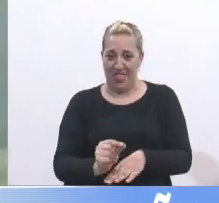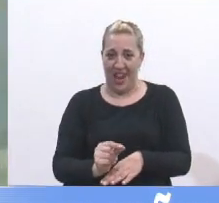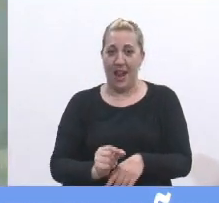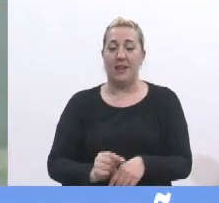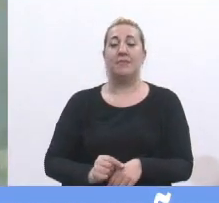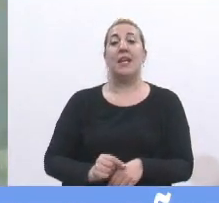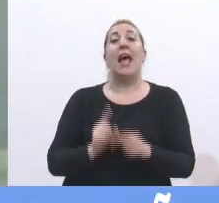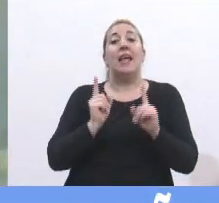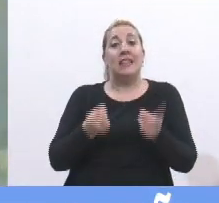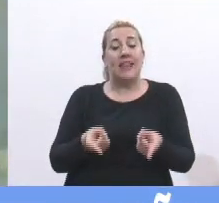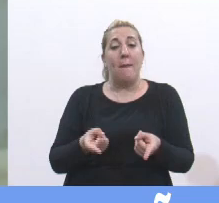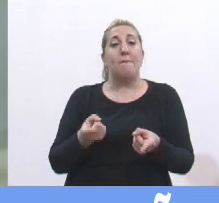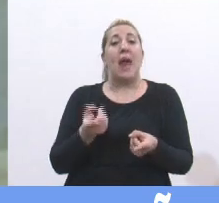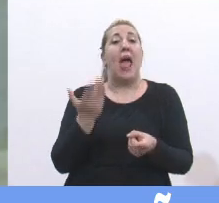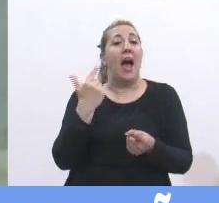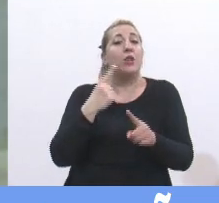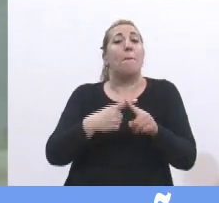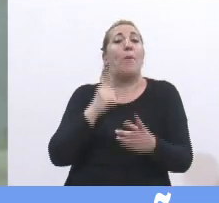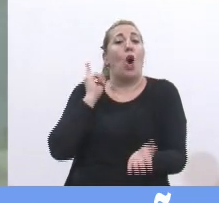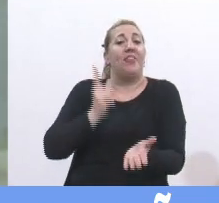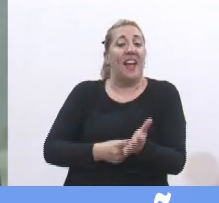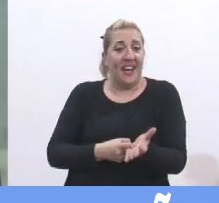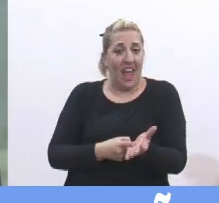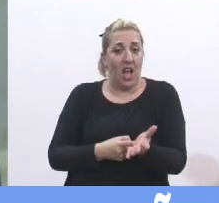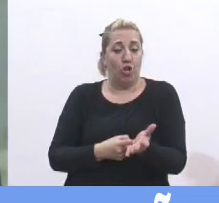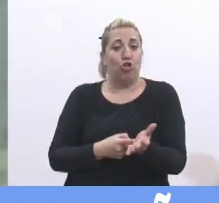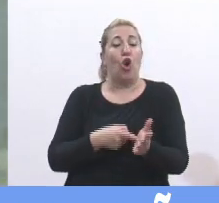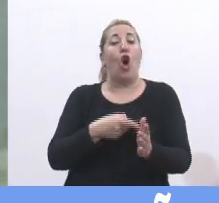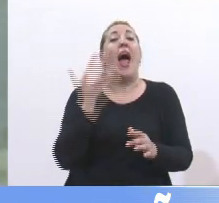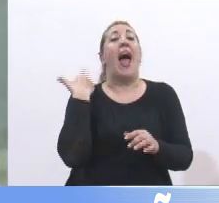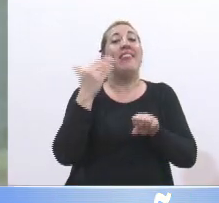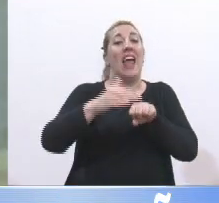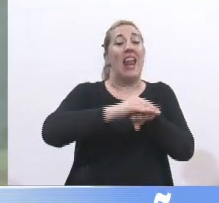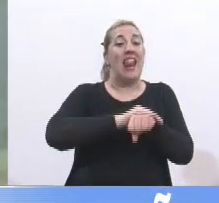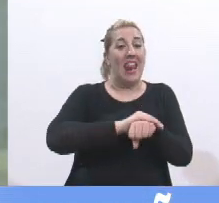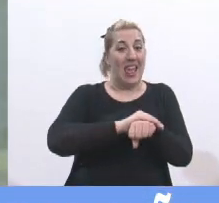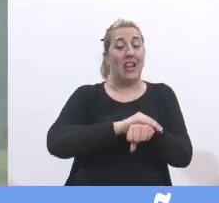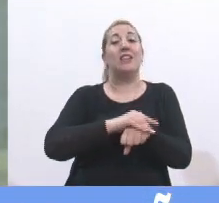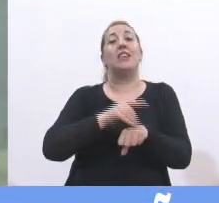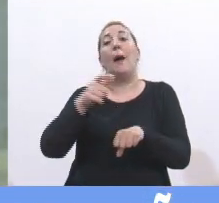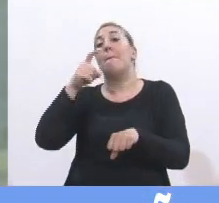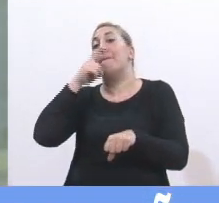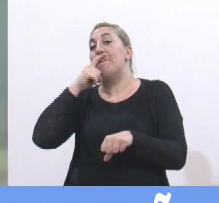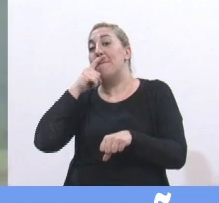y también por un decreto se le dio a la administración de la RETA, a la administración de Macri,